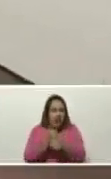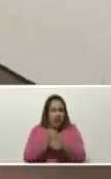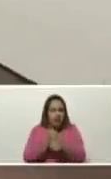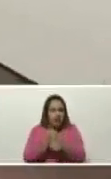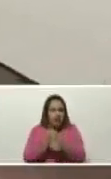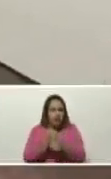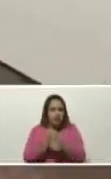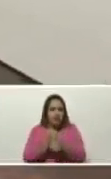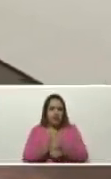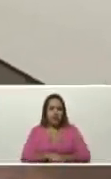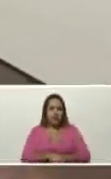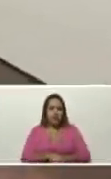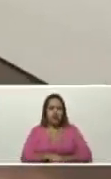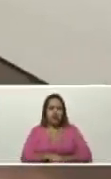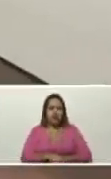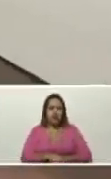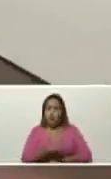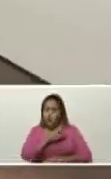Lo tenemos.